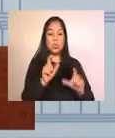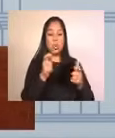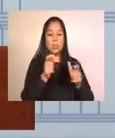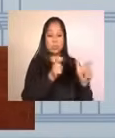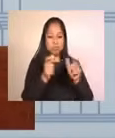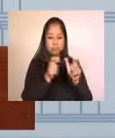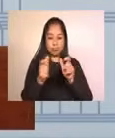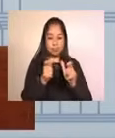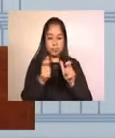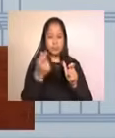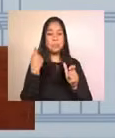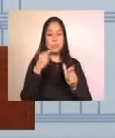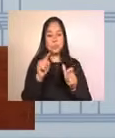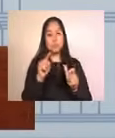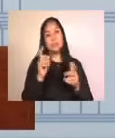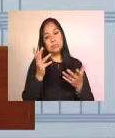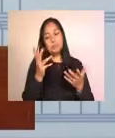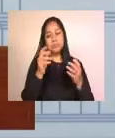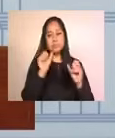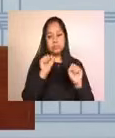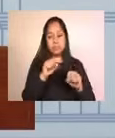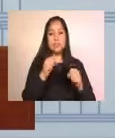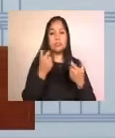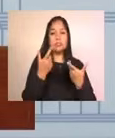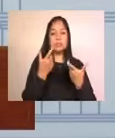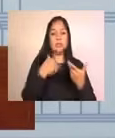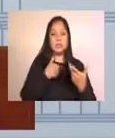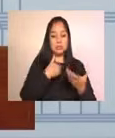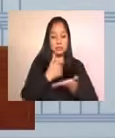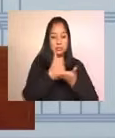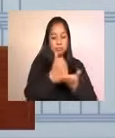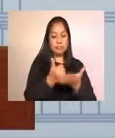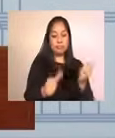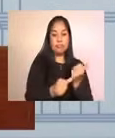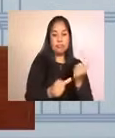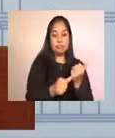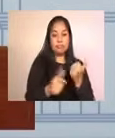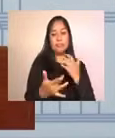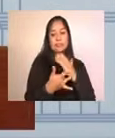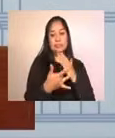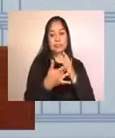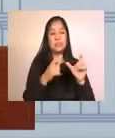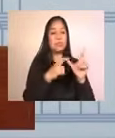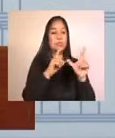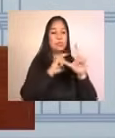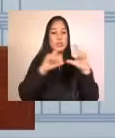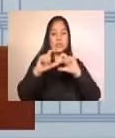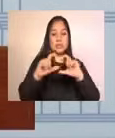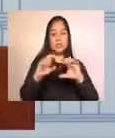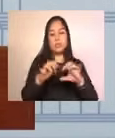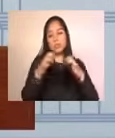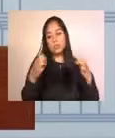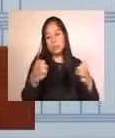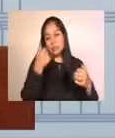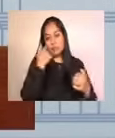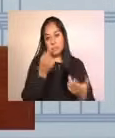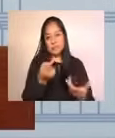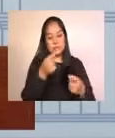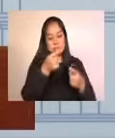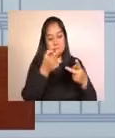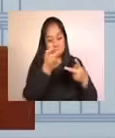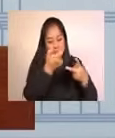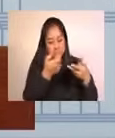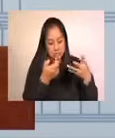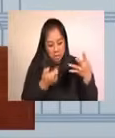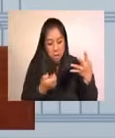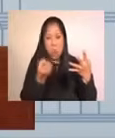para generar una asistencia técnica a través de los medios de comunicación. De tal manera, pues, de que un monto preciso no le puedo decir,